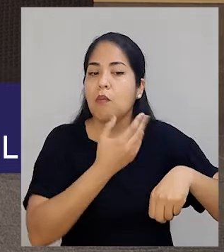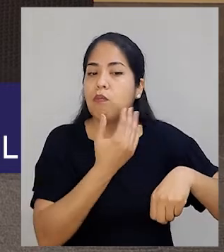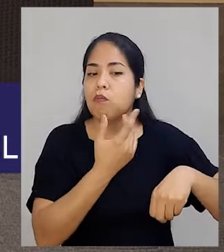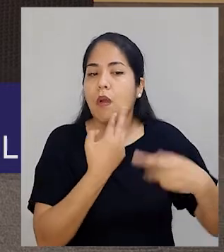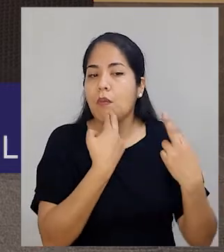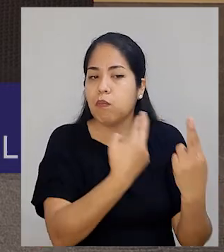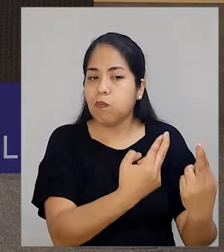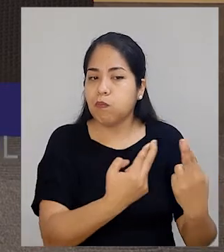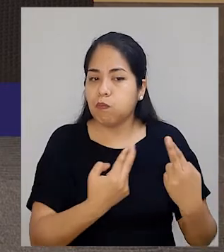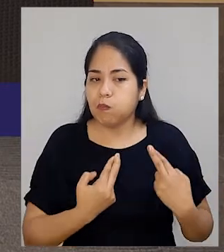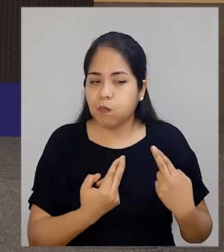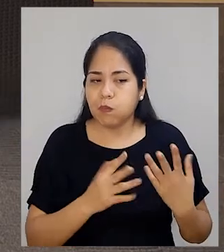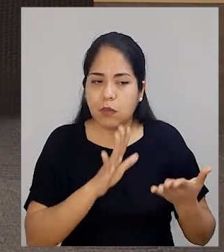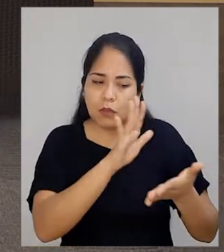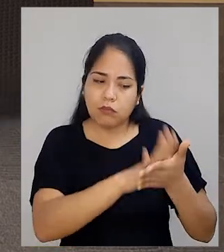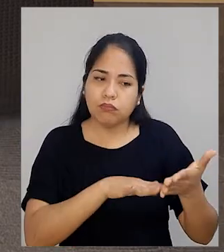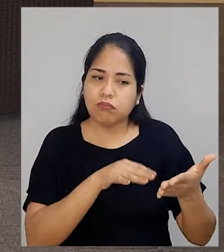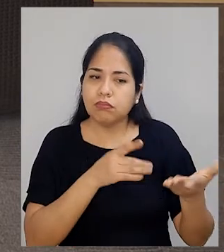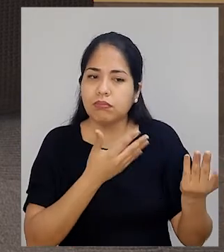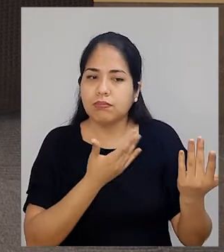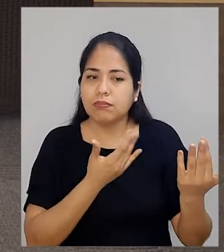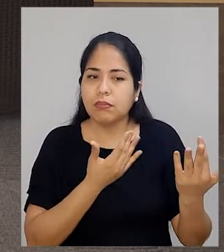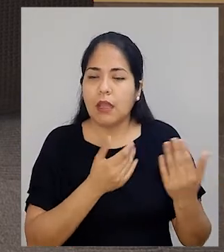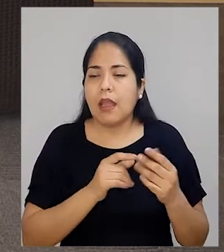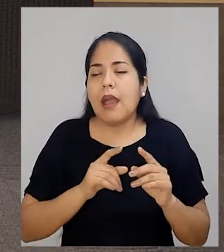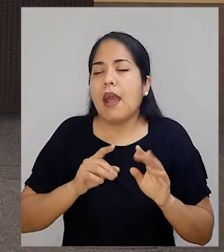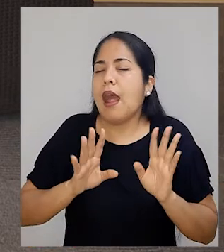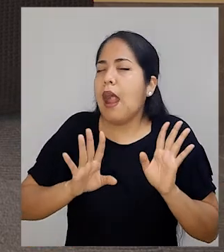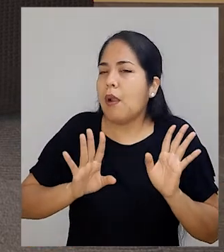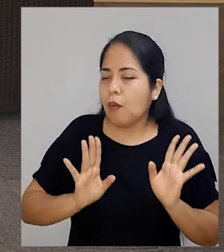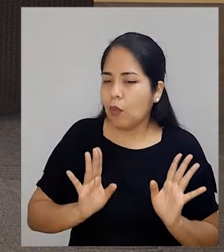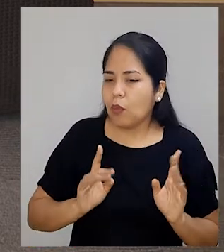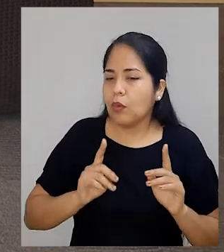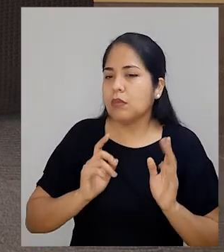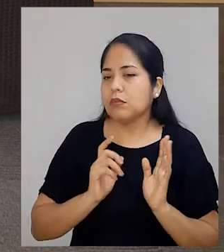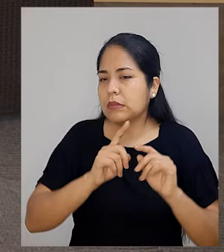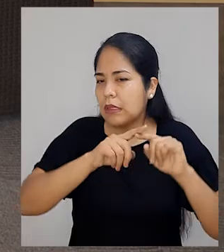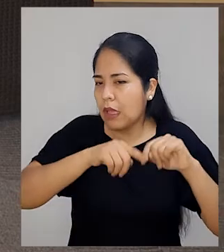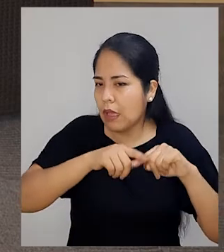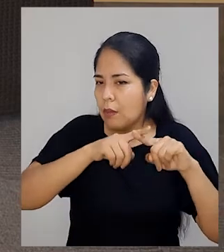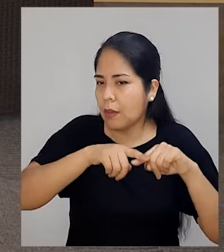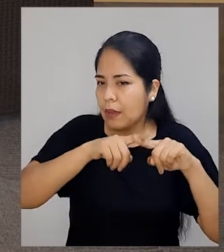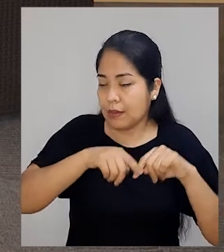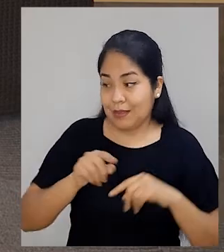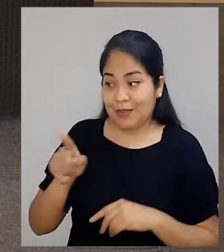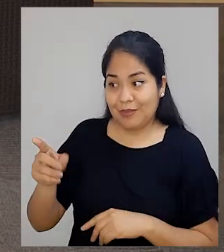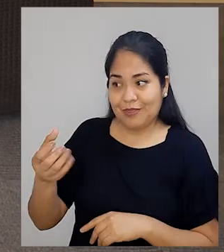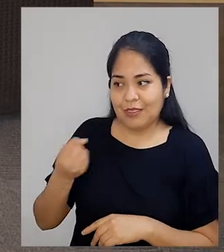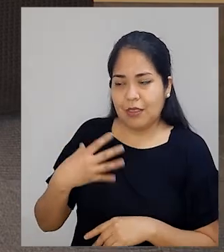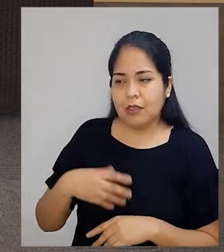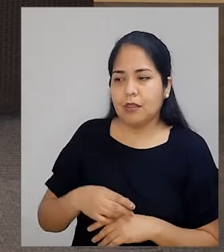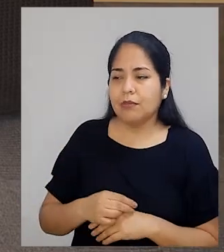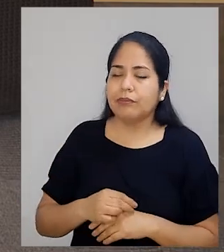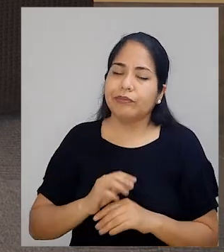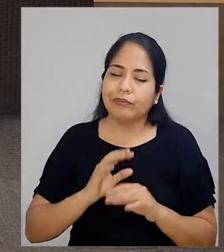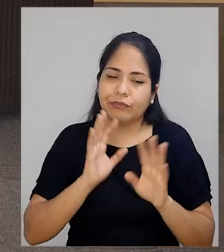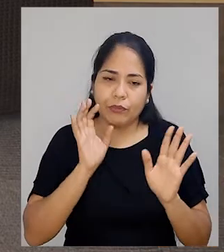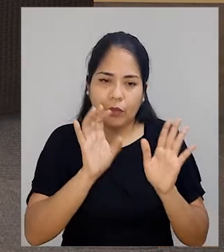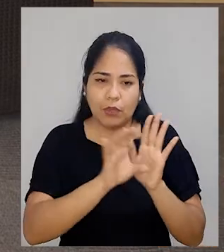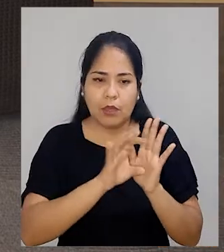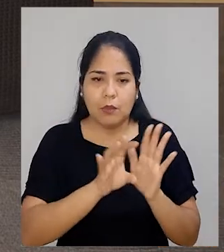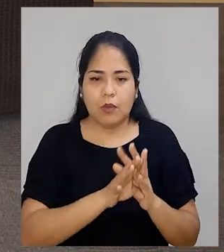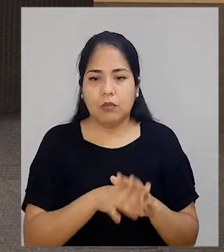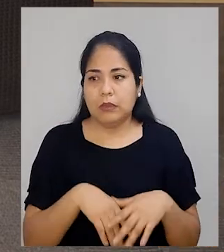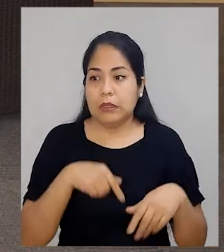¿no? Y entre las razones que puede alegar la empresa de por qué no ha cumplido con la cuota, están lo que tú